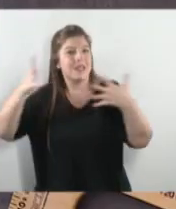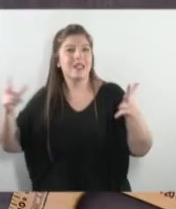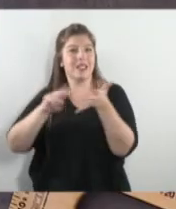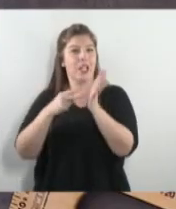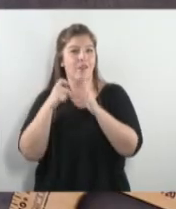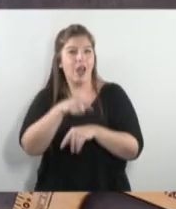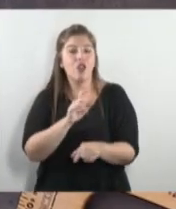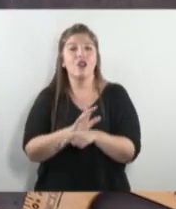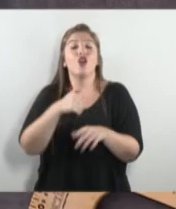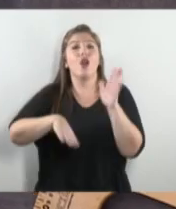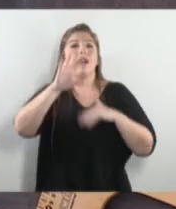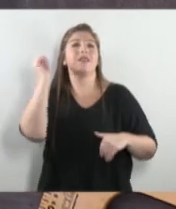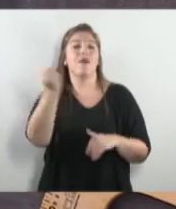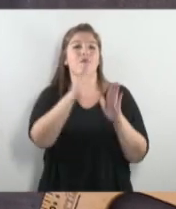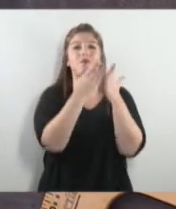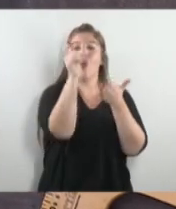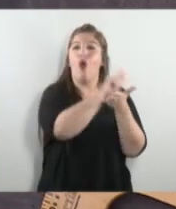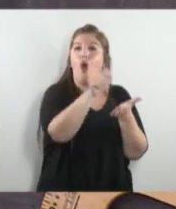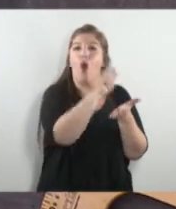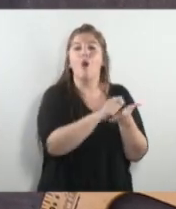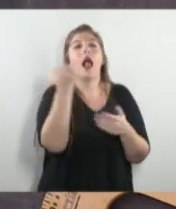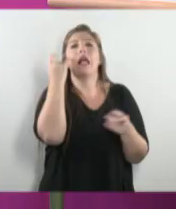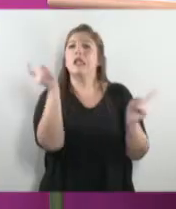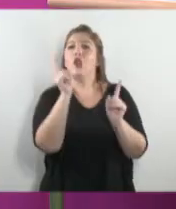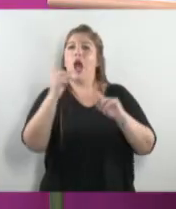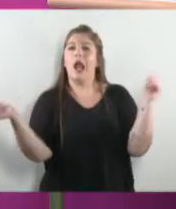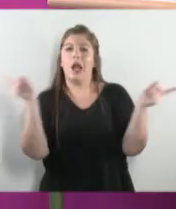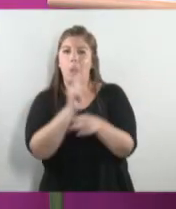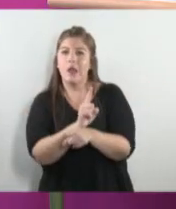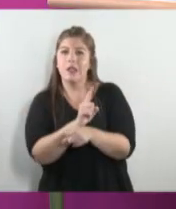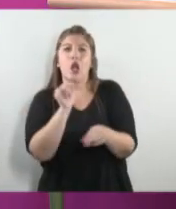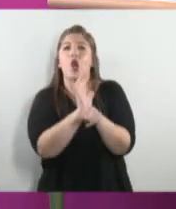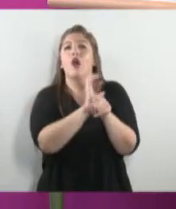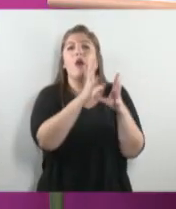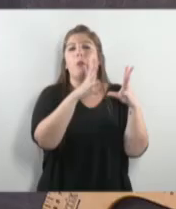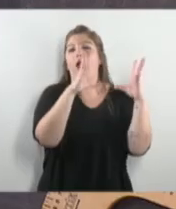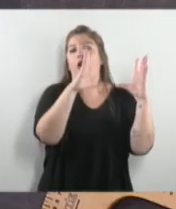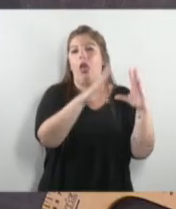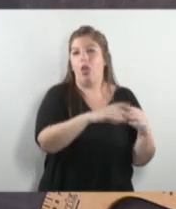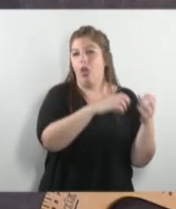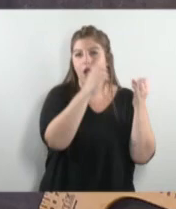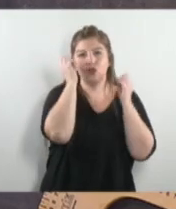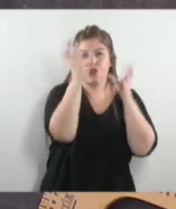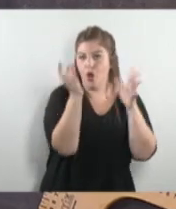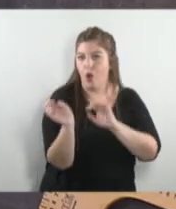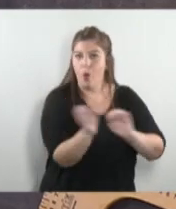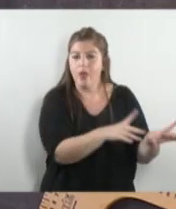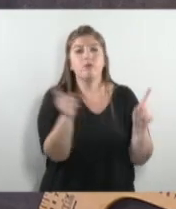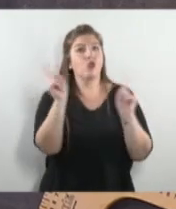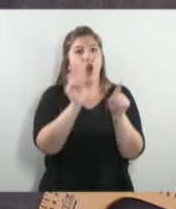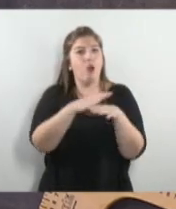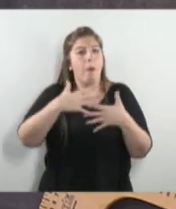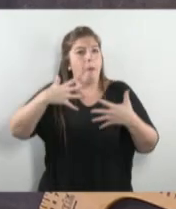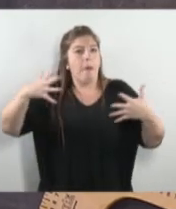más sacro de la obra. Y no, al revés, no su degradación, sino su ampliación.